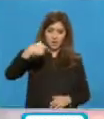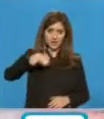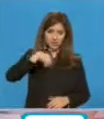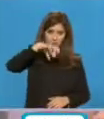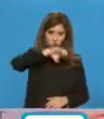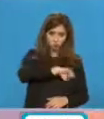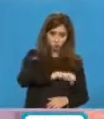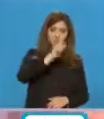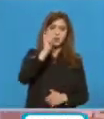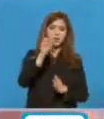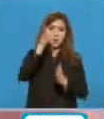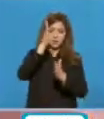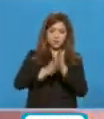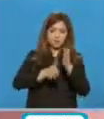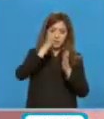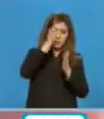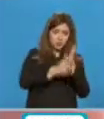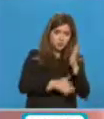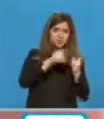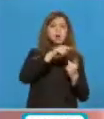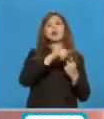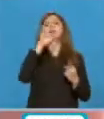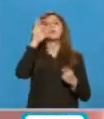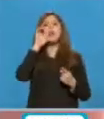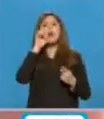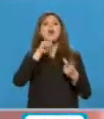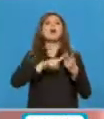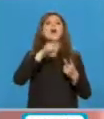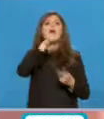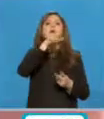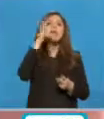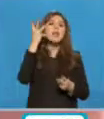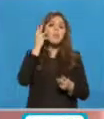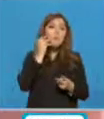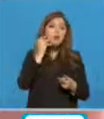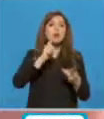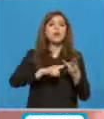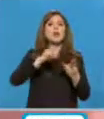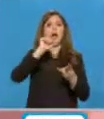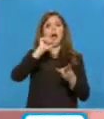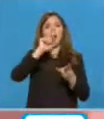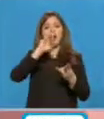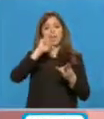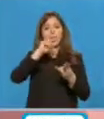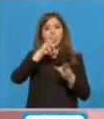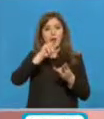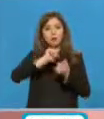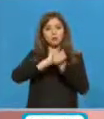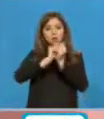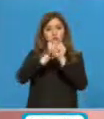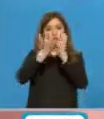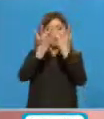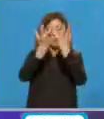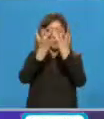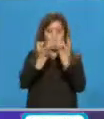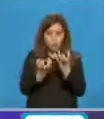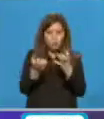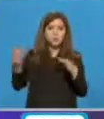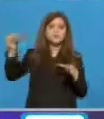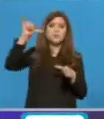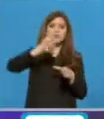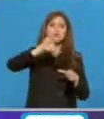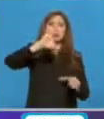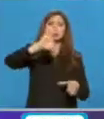le pongo rodajas de naranja, rodajas de limón, un poquito de albahaca Ay, qué y lo rico, dejas, ¿ya ven? entonces suelta todo este chía? sabor. Y